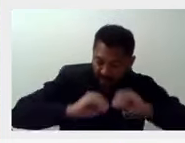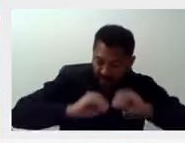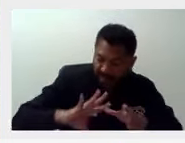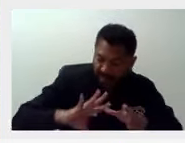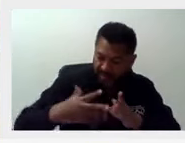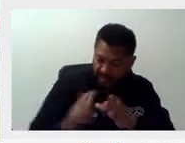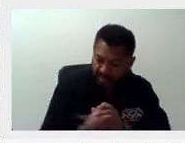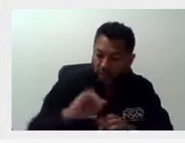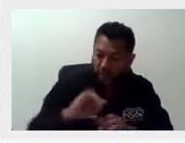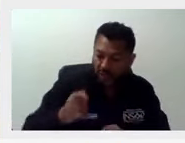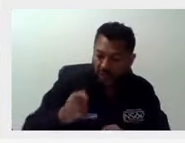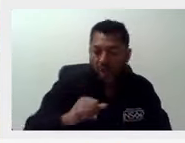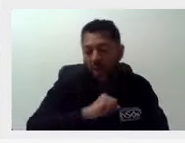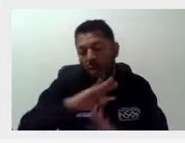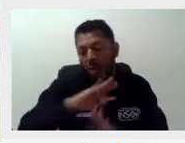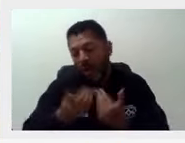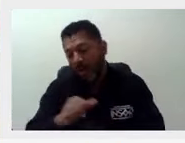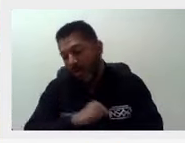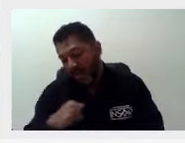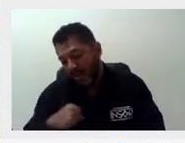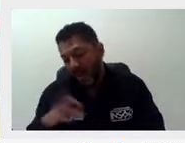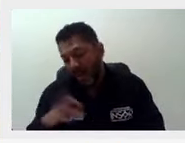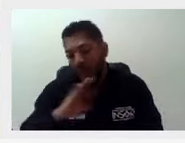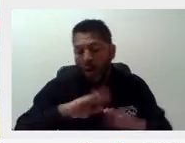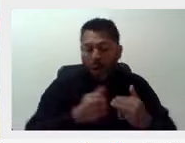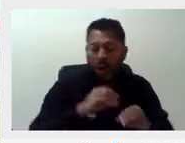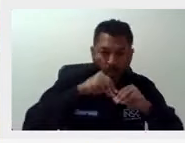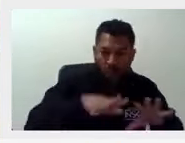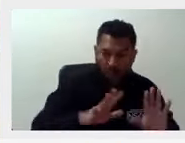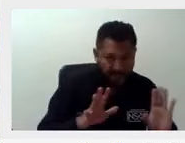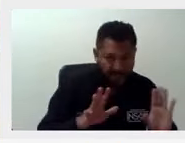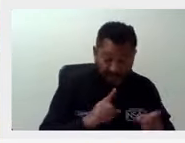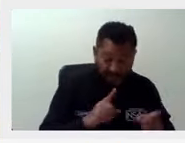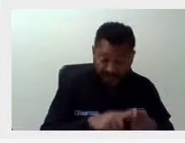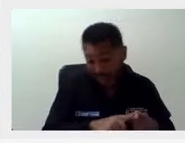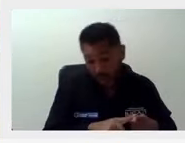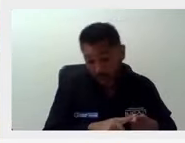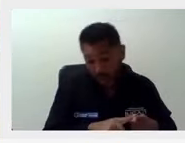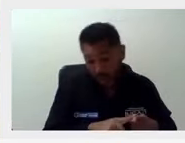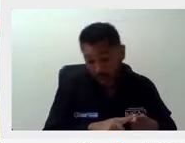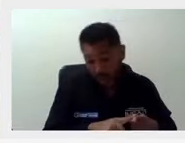en colegio privado o sea en colegio público. Dos, si su